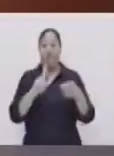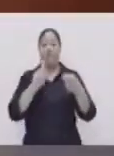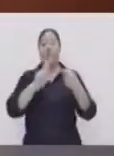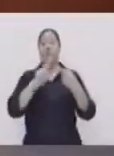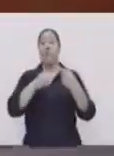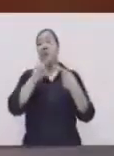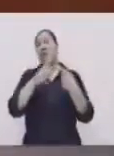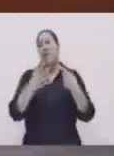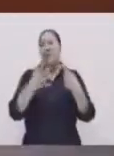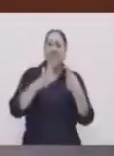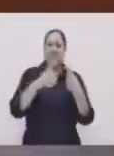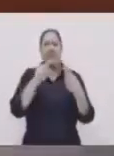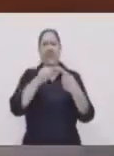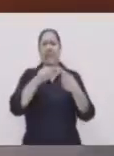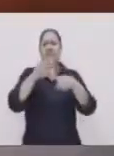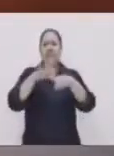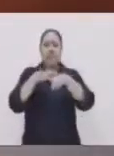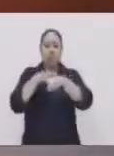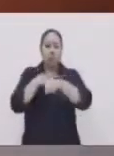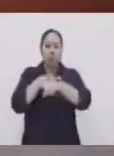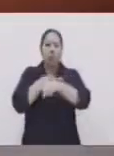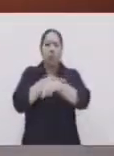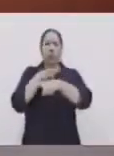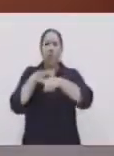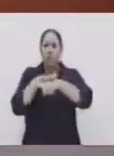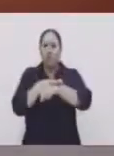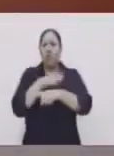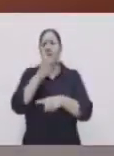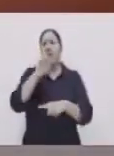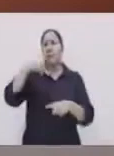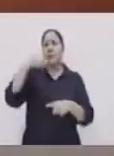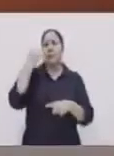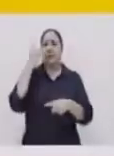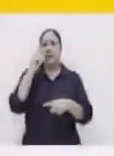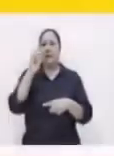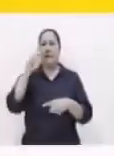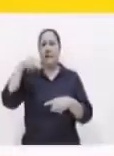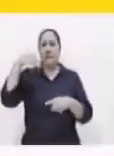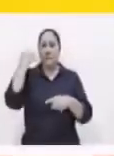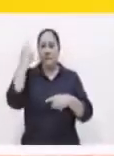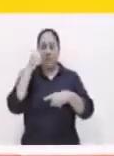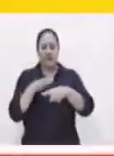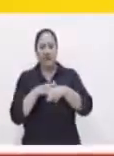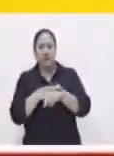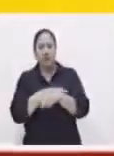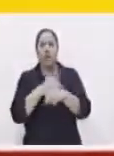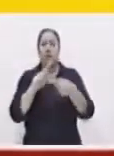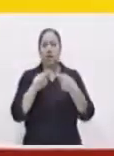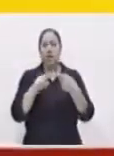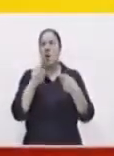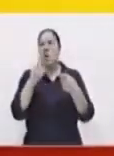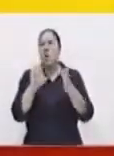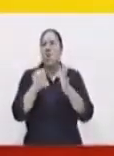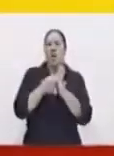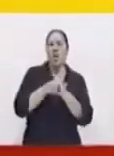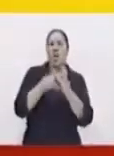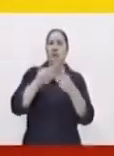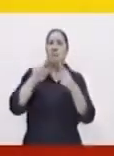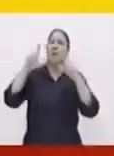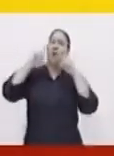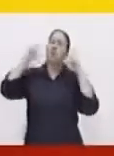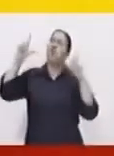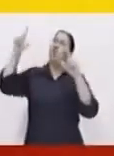primer grado son las que afectan la capa más superficial de la piel, llamada epidermis. Un ejemplo de esta quemadura es la que sucede